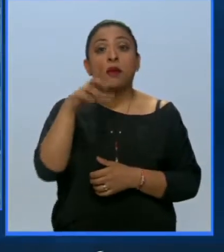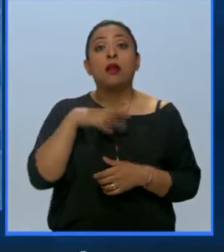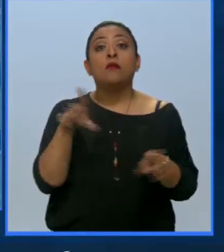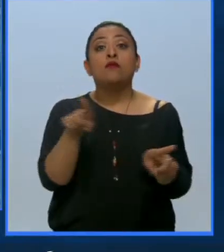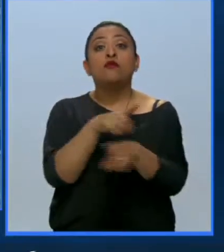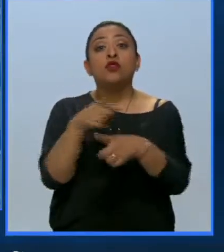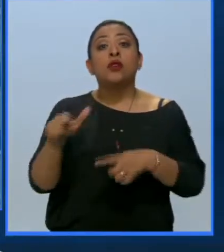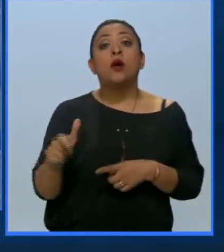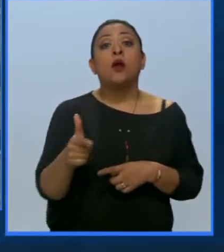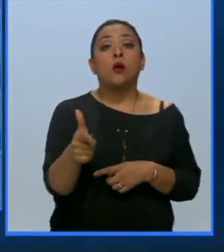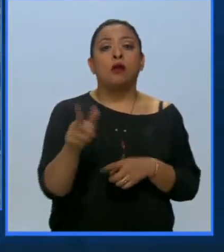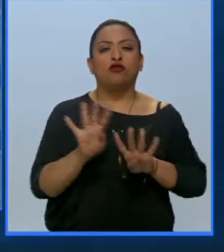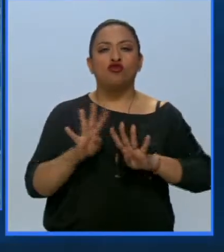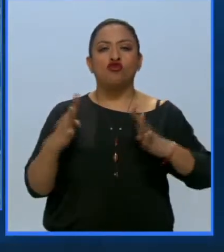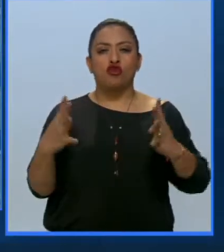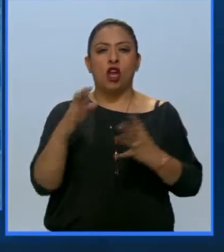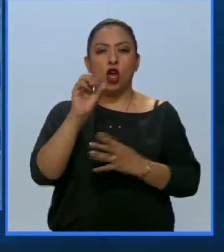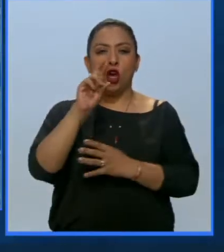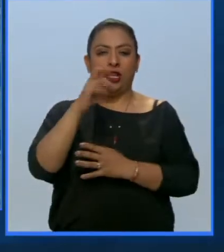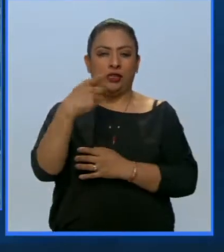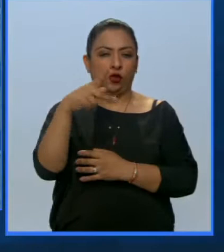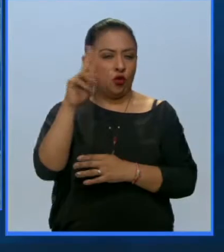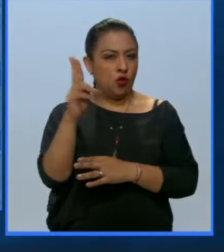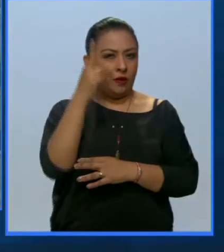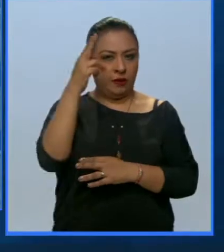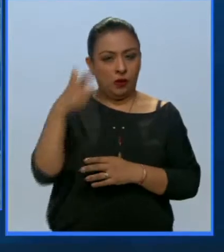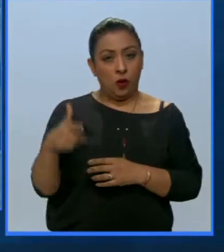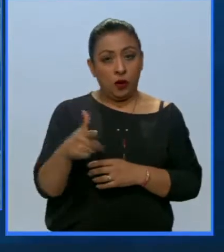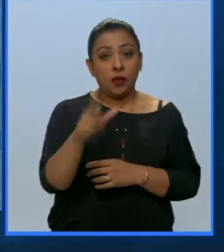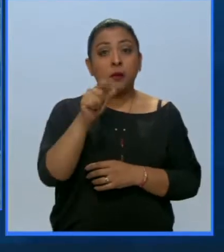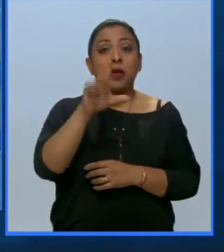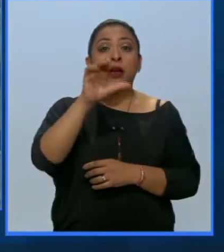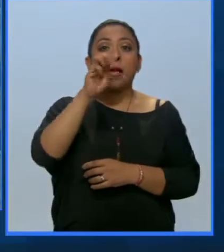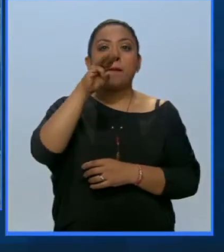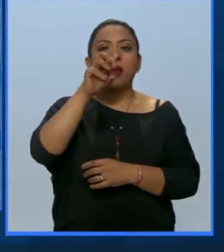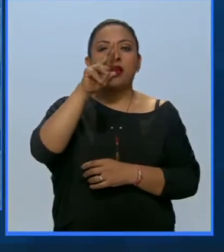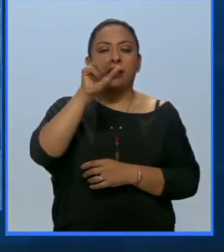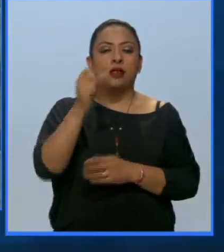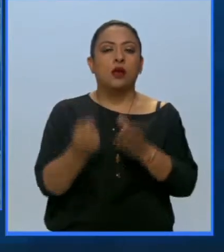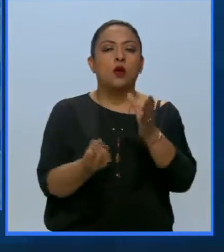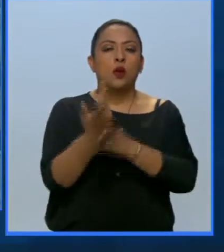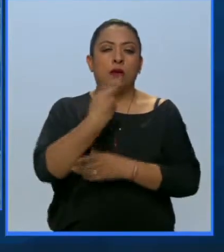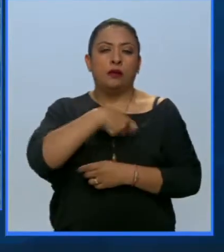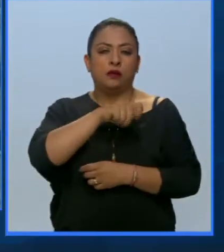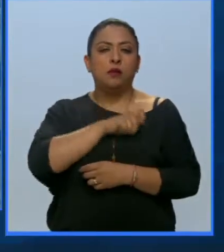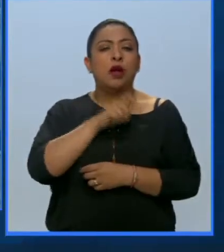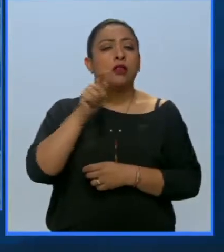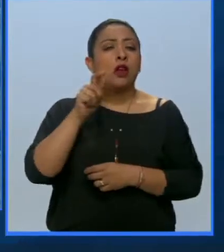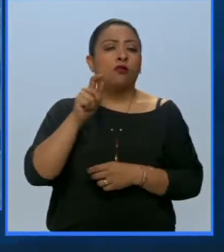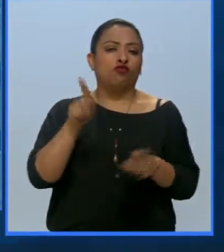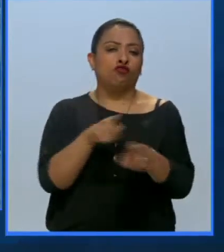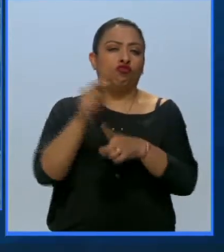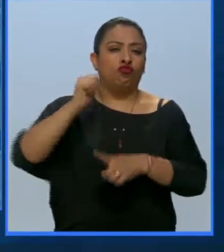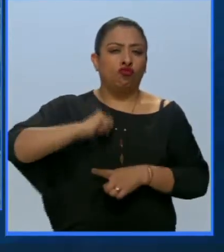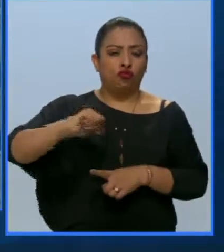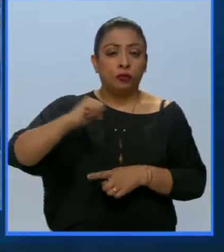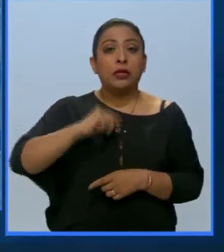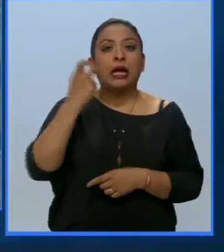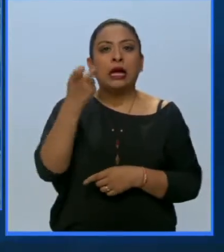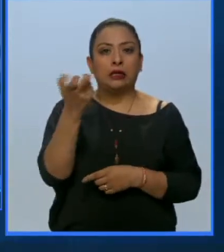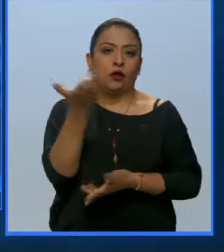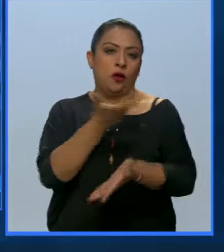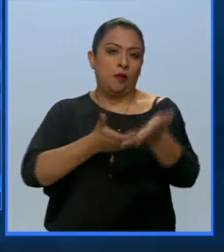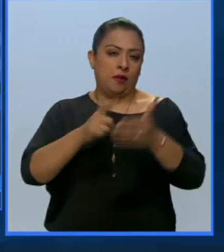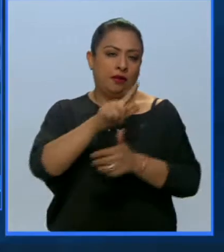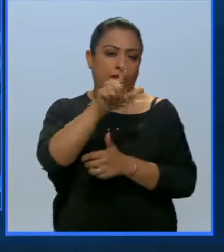de Guanajuato, la Orquesta Sinfónica de la Universidad de Guanajuato y la Camerata de la Nueva España con música antigua. Esto es lo que vamos a compartirles